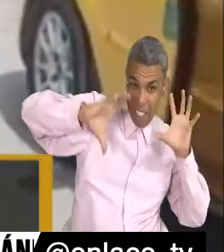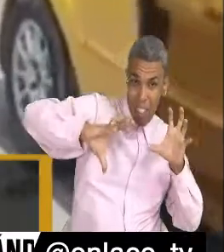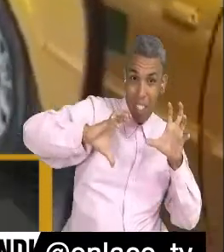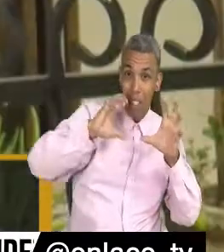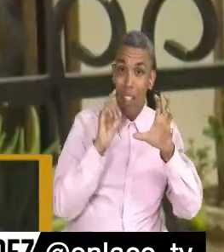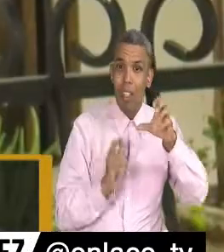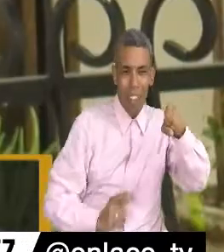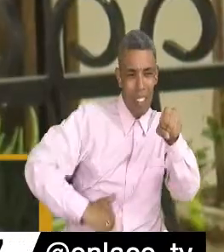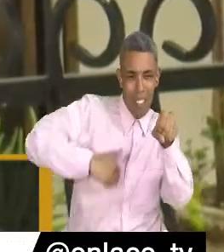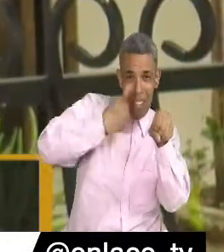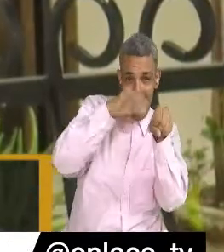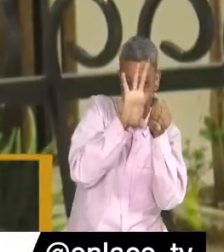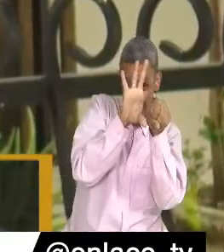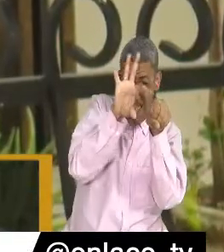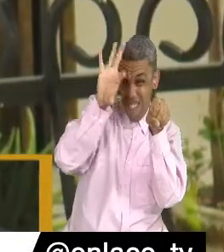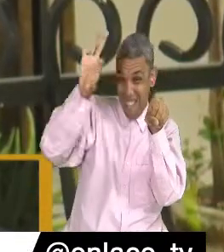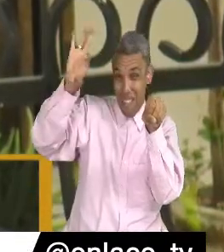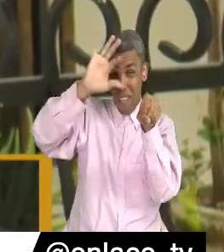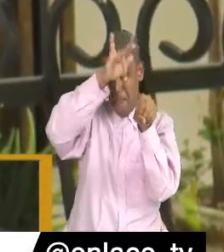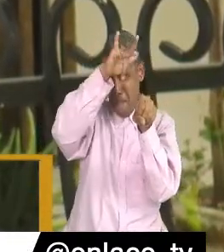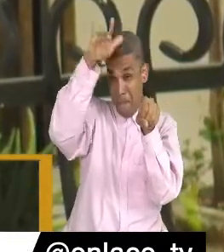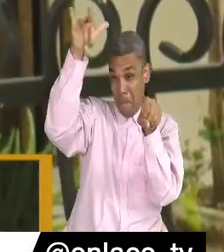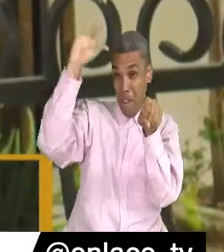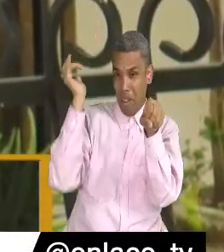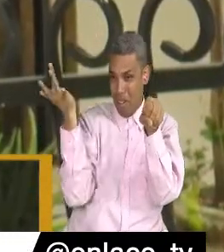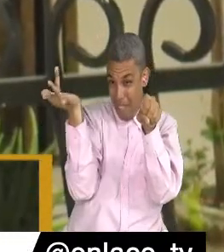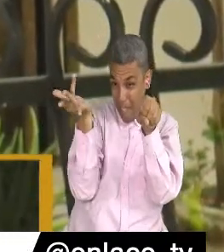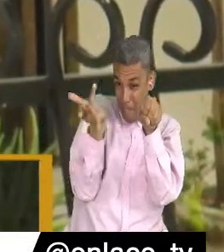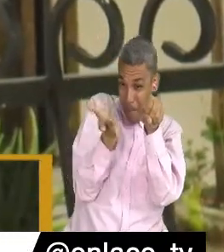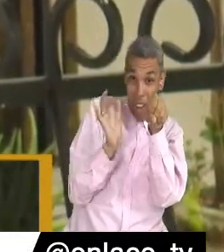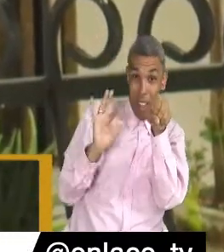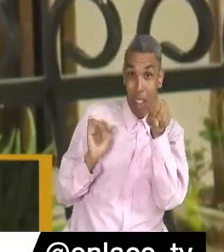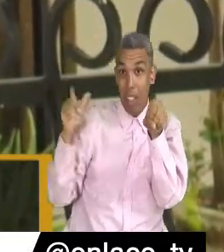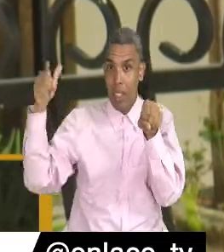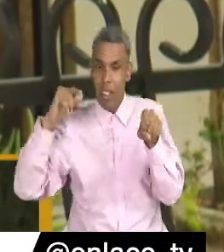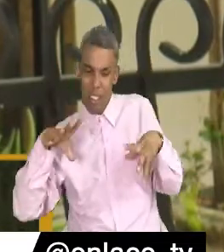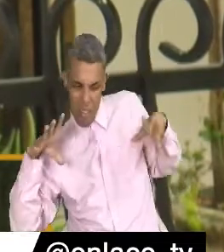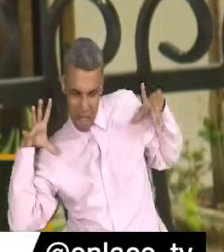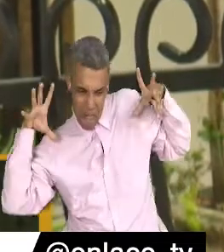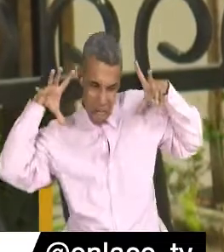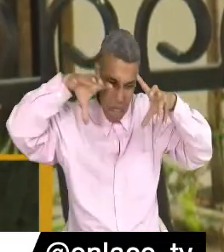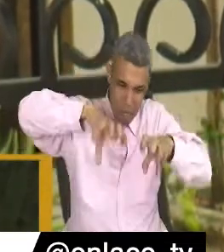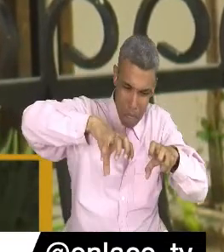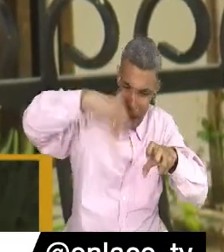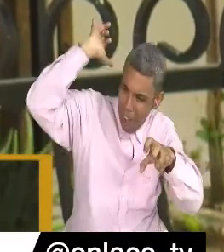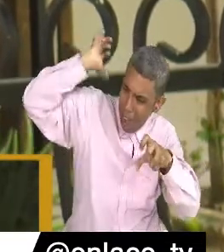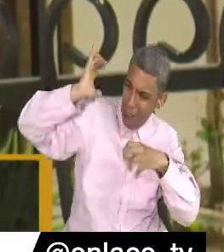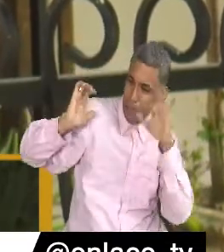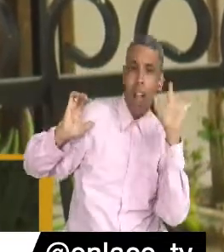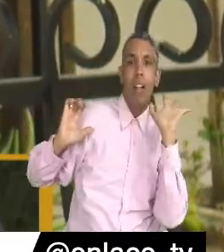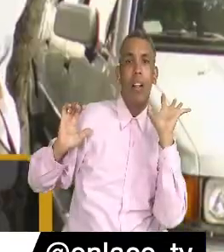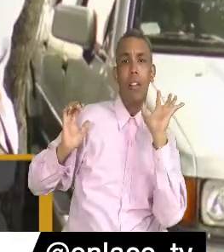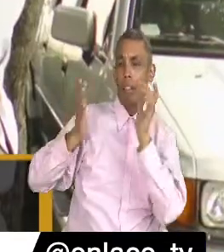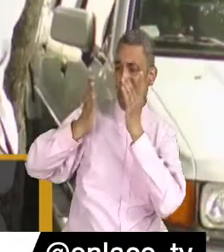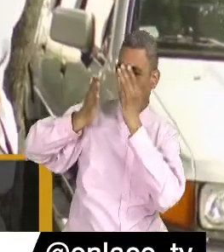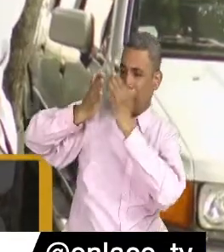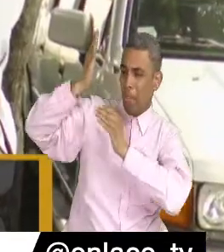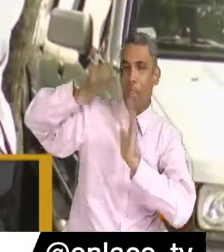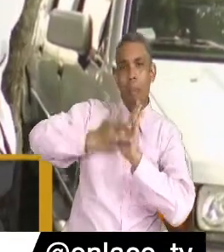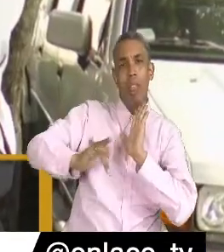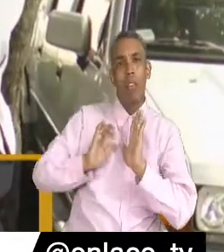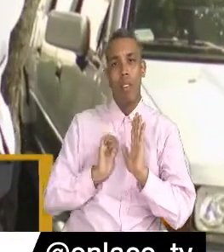agarra, pero yo la sostengo muy fuerte, yo me agarro esa macheta porque si yo suelto la macheta, la intención de él era coger y picarme ahí. Dijo que